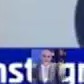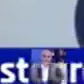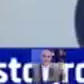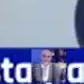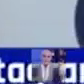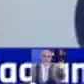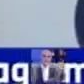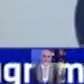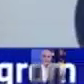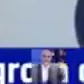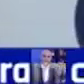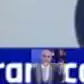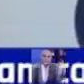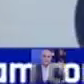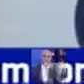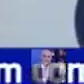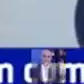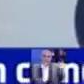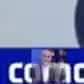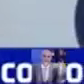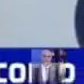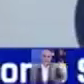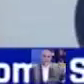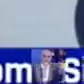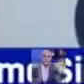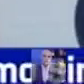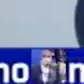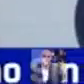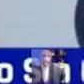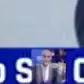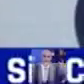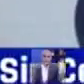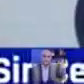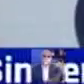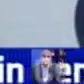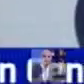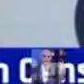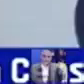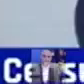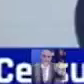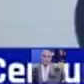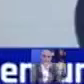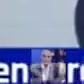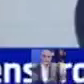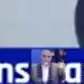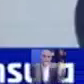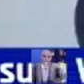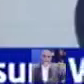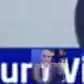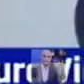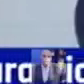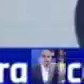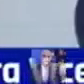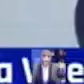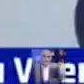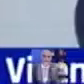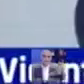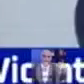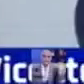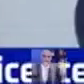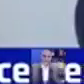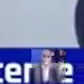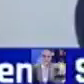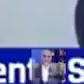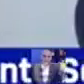prianato, y que bueno, pues ahora están llevando esa querella que ya tiene tintes personales,